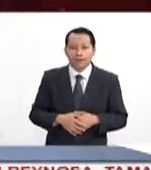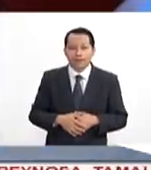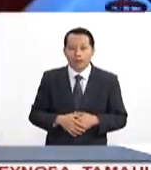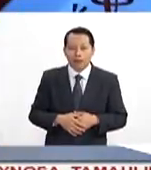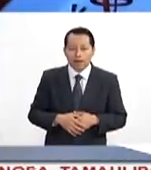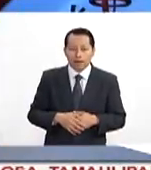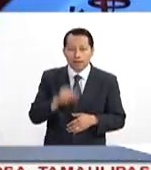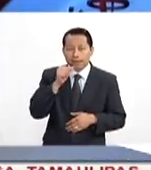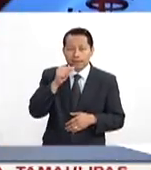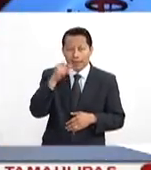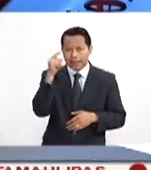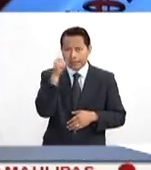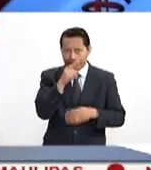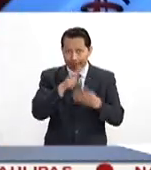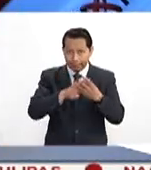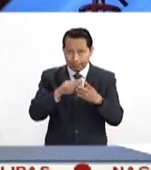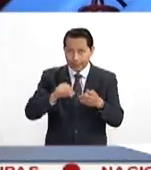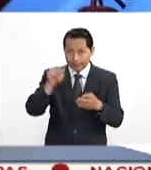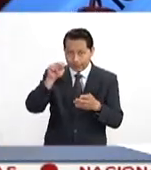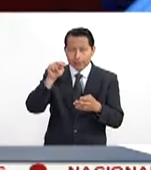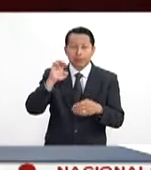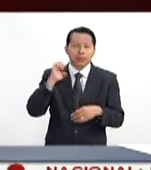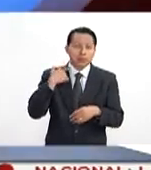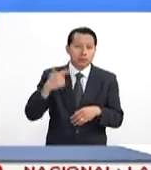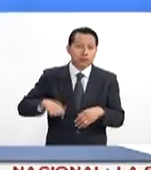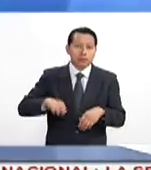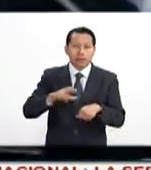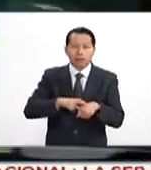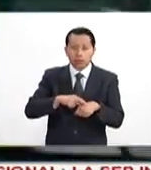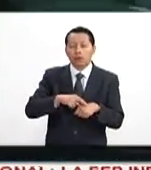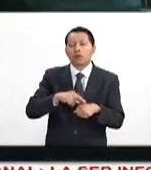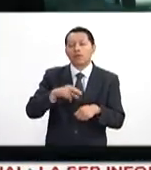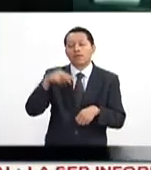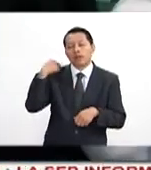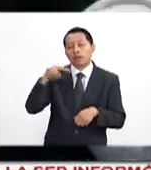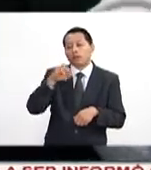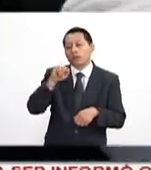Y al llegar al reclusorio norte, el exgobernador de Veracruz, Javier Duarte,